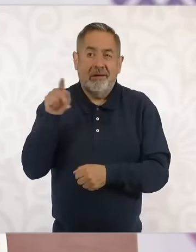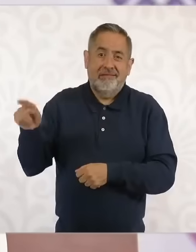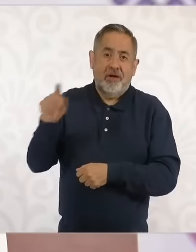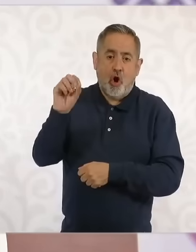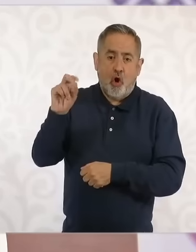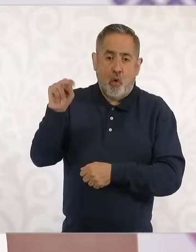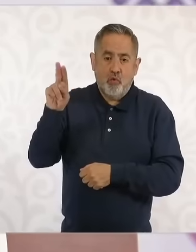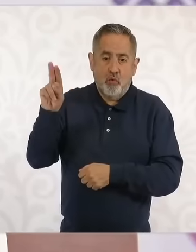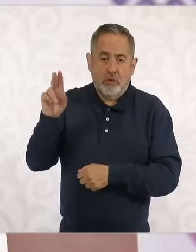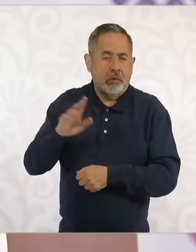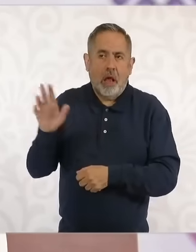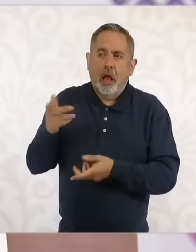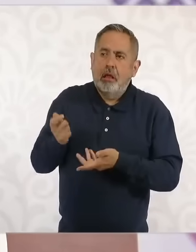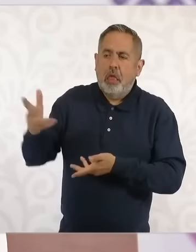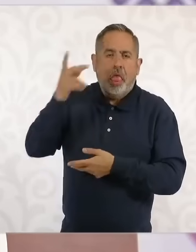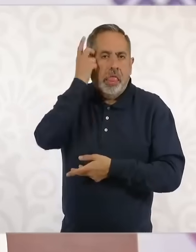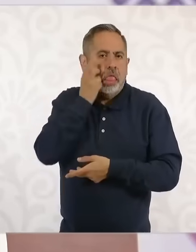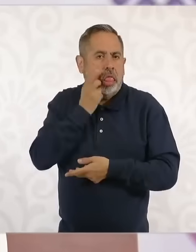debe dejar su letargo.